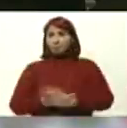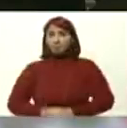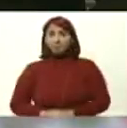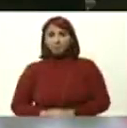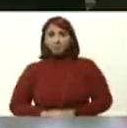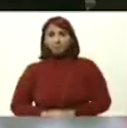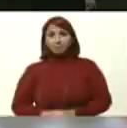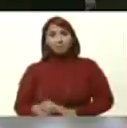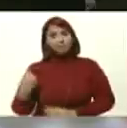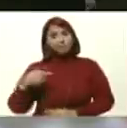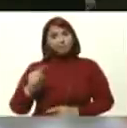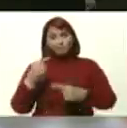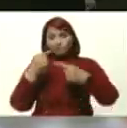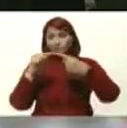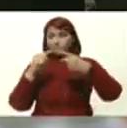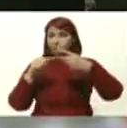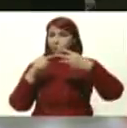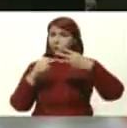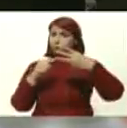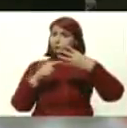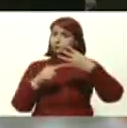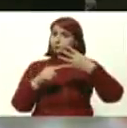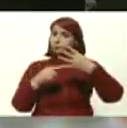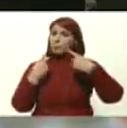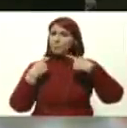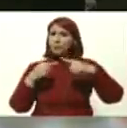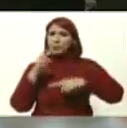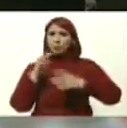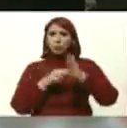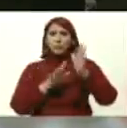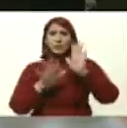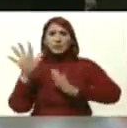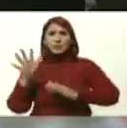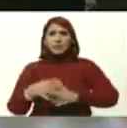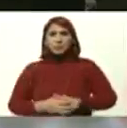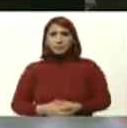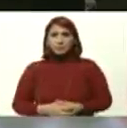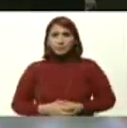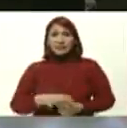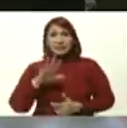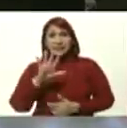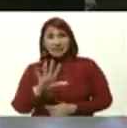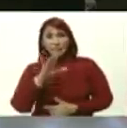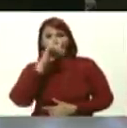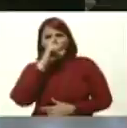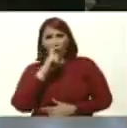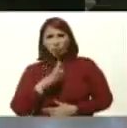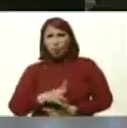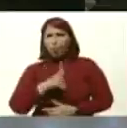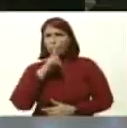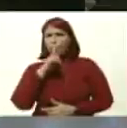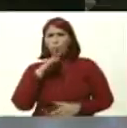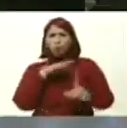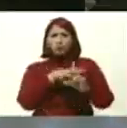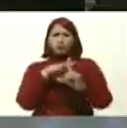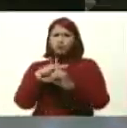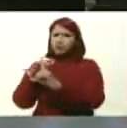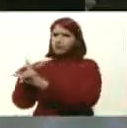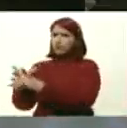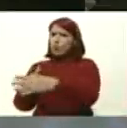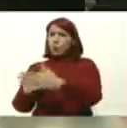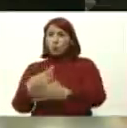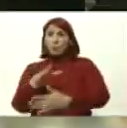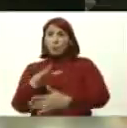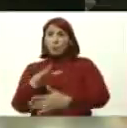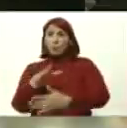Ahí tú tienes los matices. Perdimos el 2015 y 5 años de terror contra el país, que ahora estamos